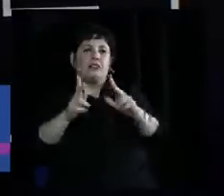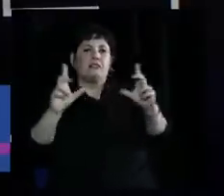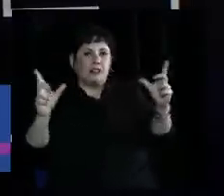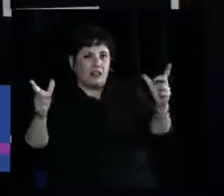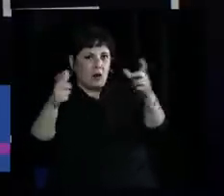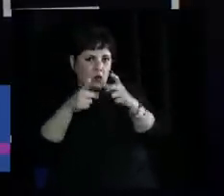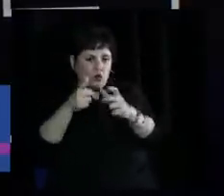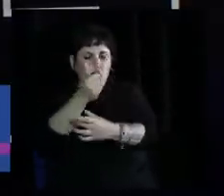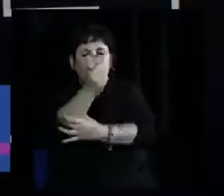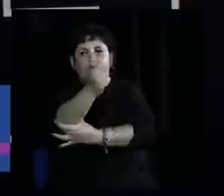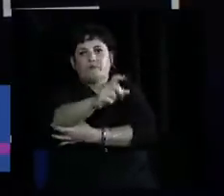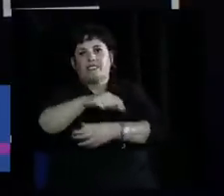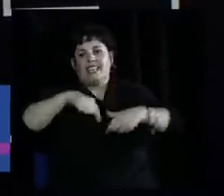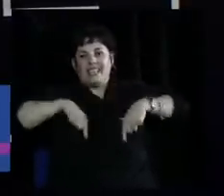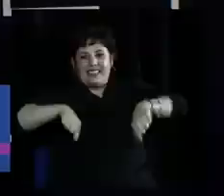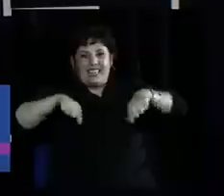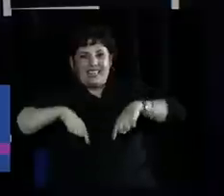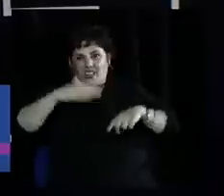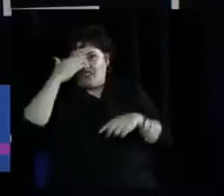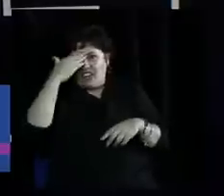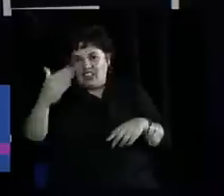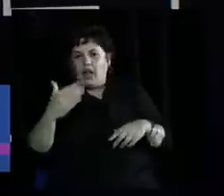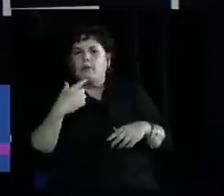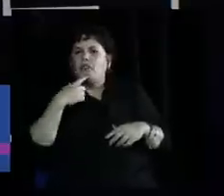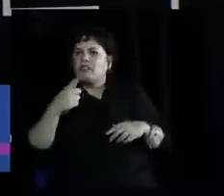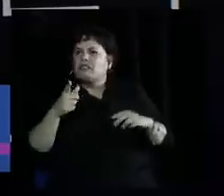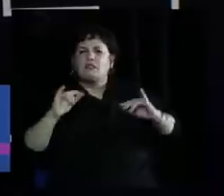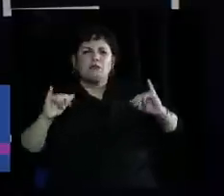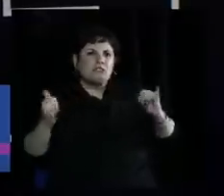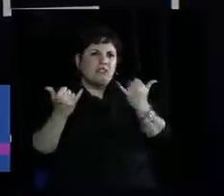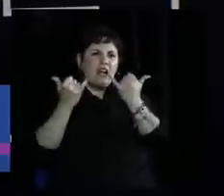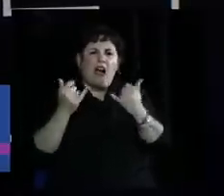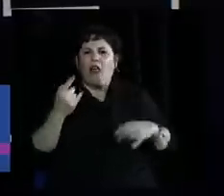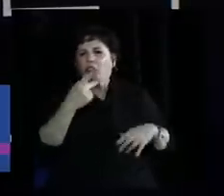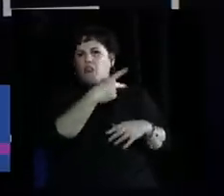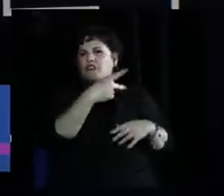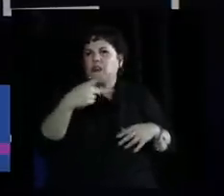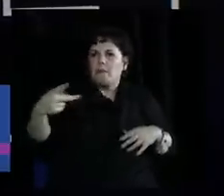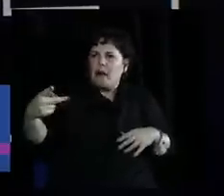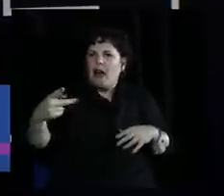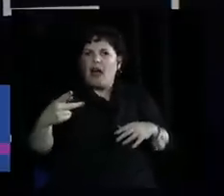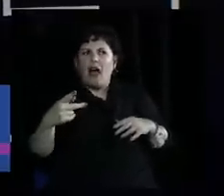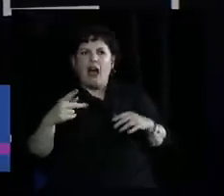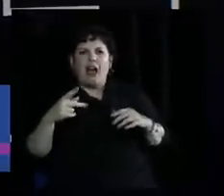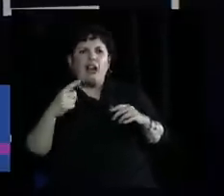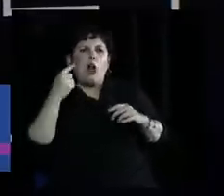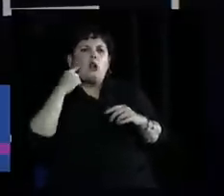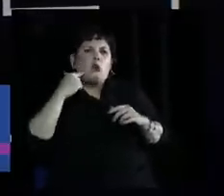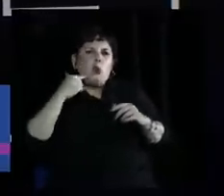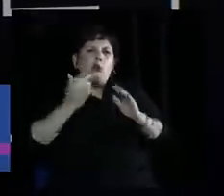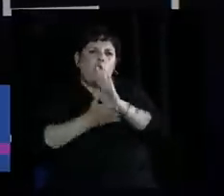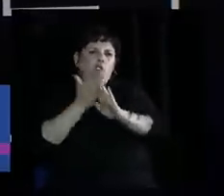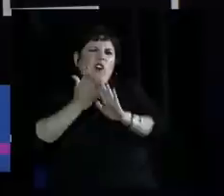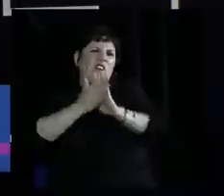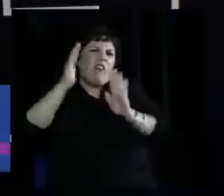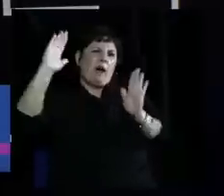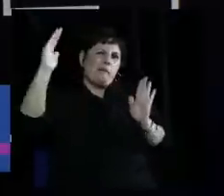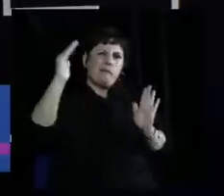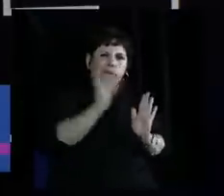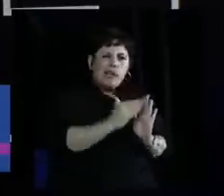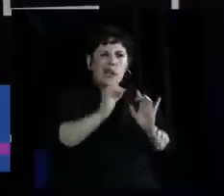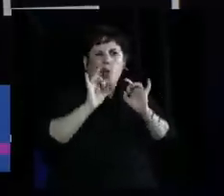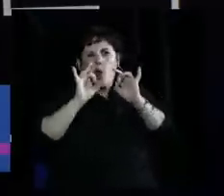tenido con los intendentes del Frente Amplio que ya en 2 semanas iban a caer los números de